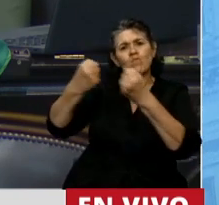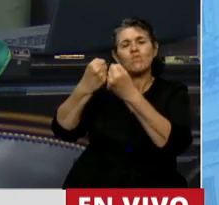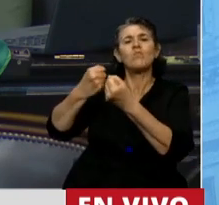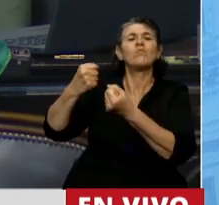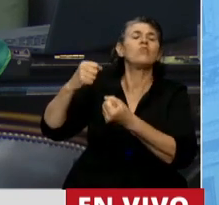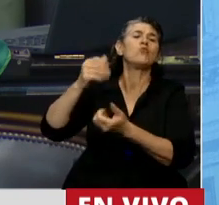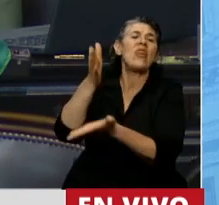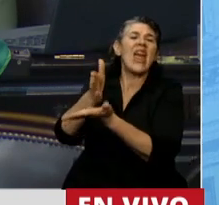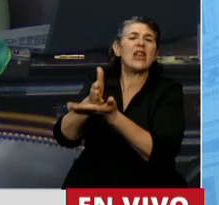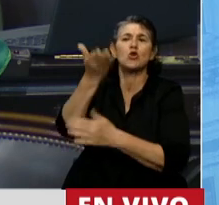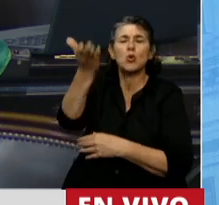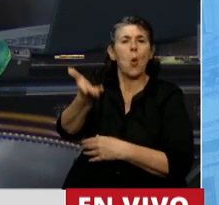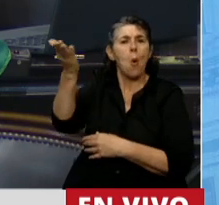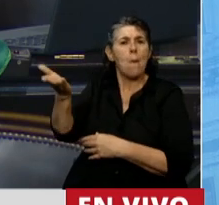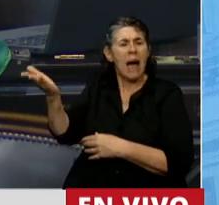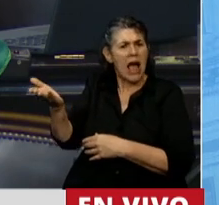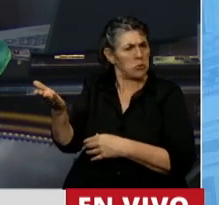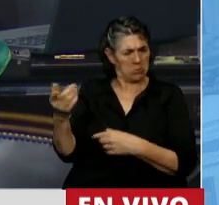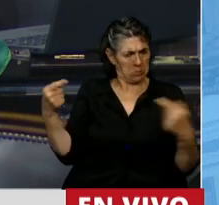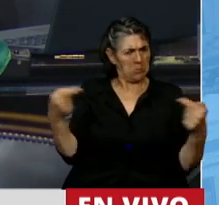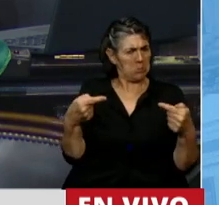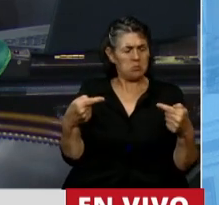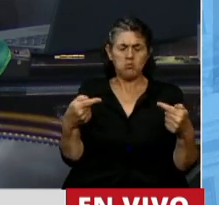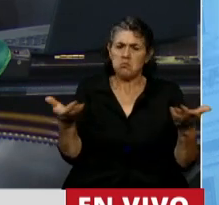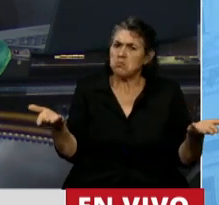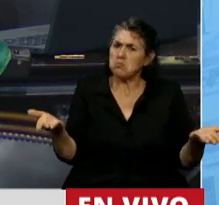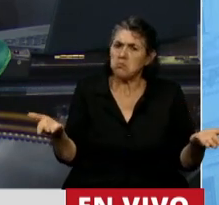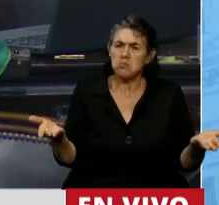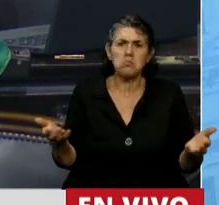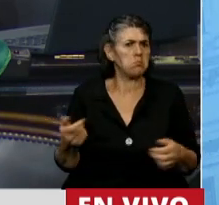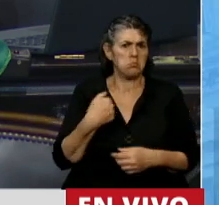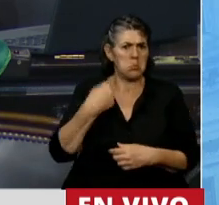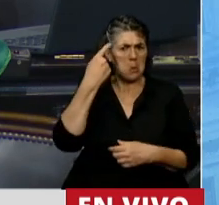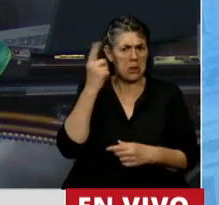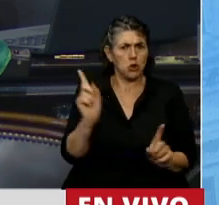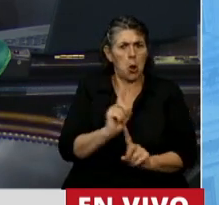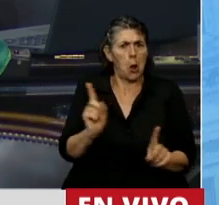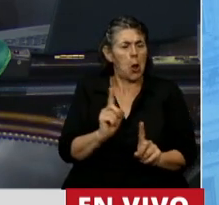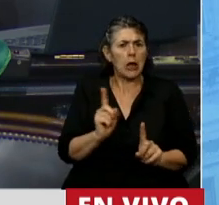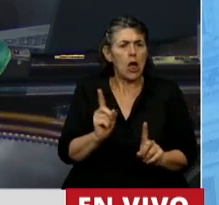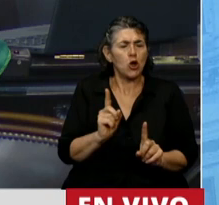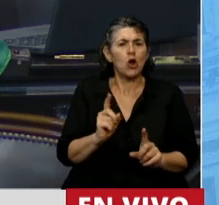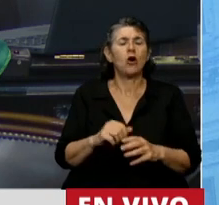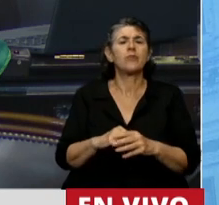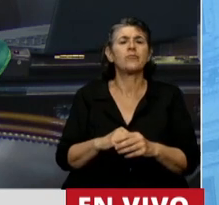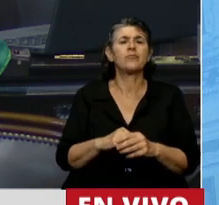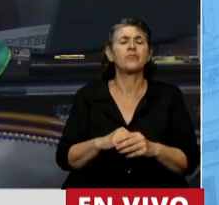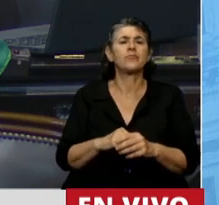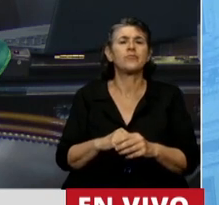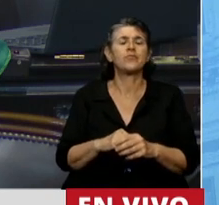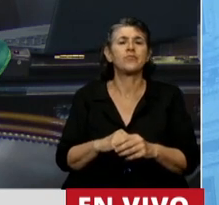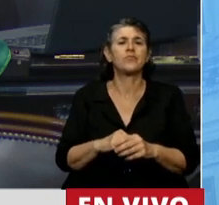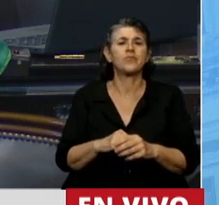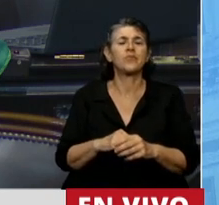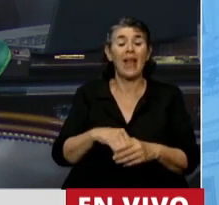jerarquía constitucional. Estoy convencido de exactamente lo contrario y sobre este particular quiero traer a